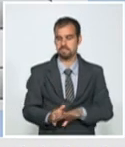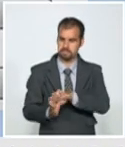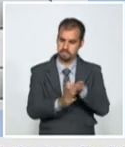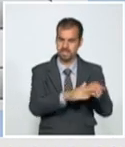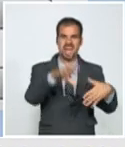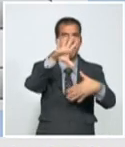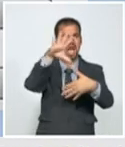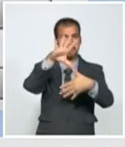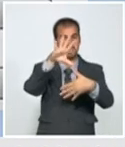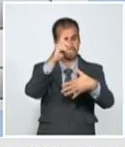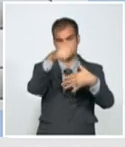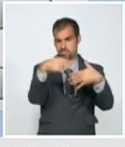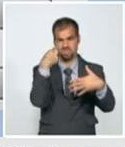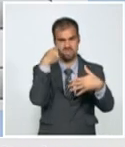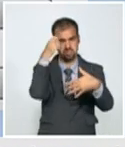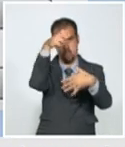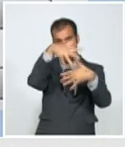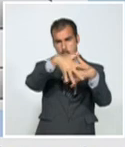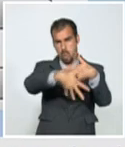pandemia,